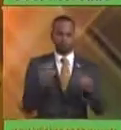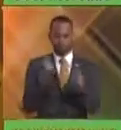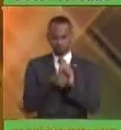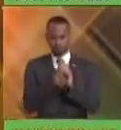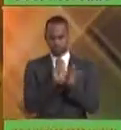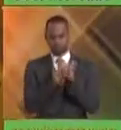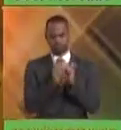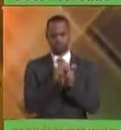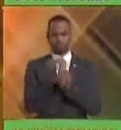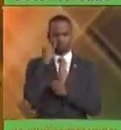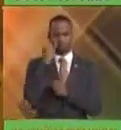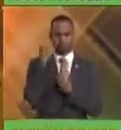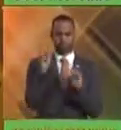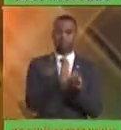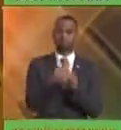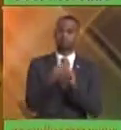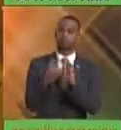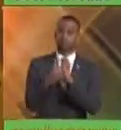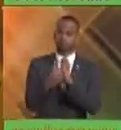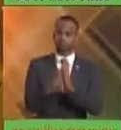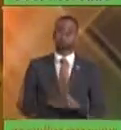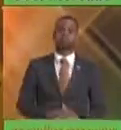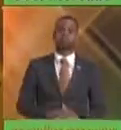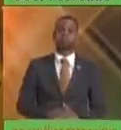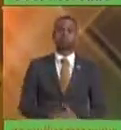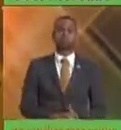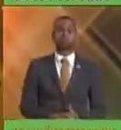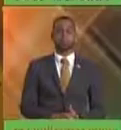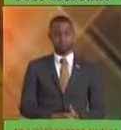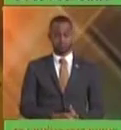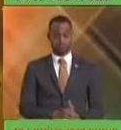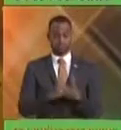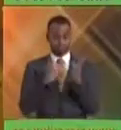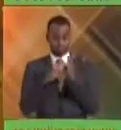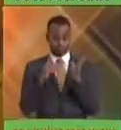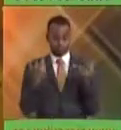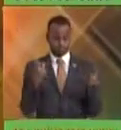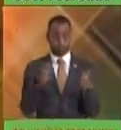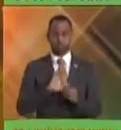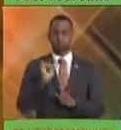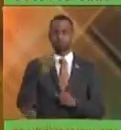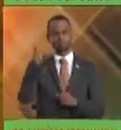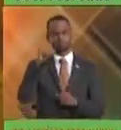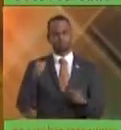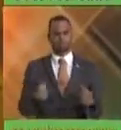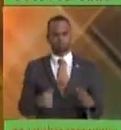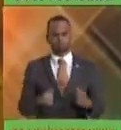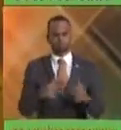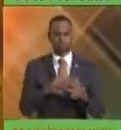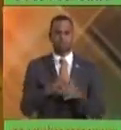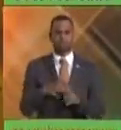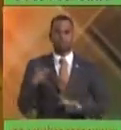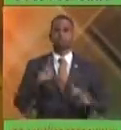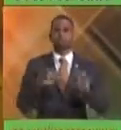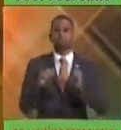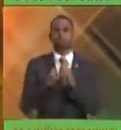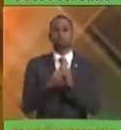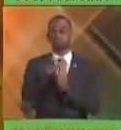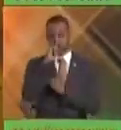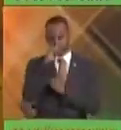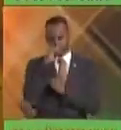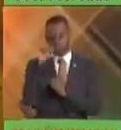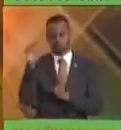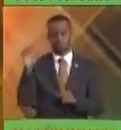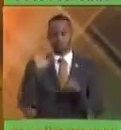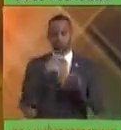cuando hay personas con algún tipo de discapacidad y no solo discapacidad sino para embarazadas personas que andan con niños pequeños y